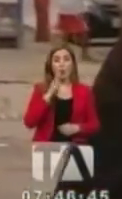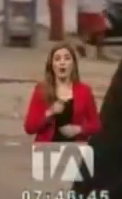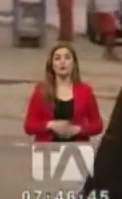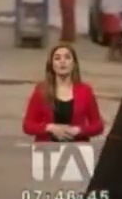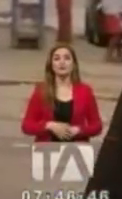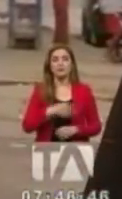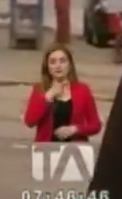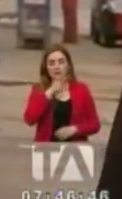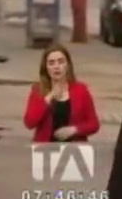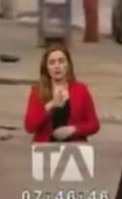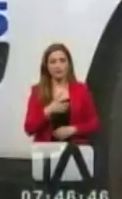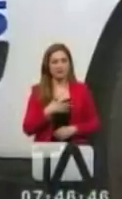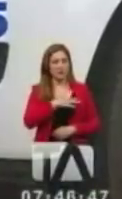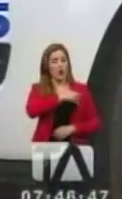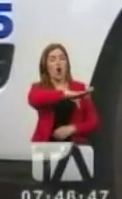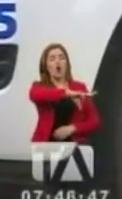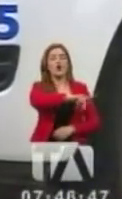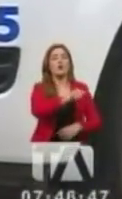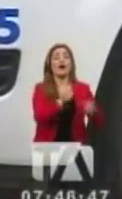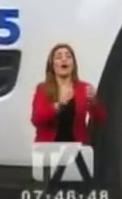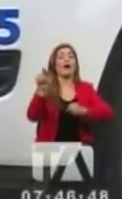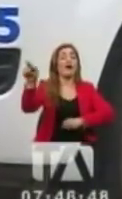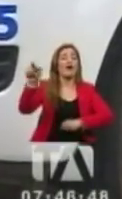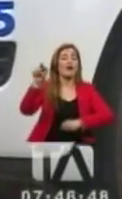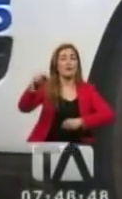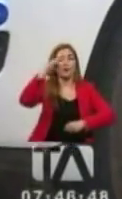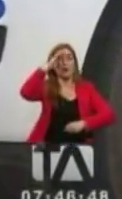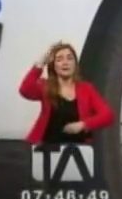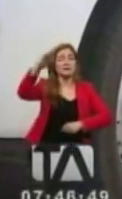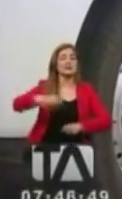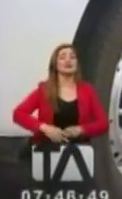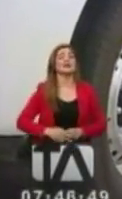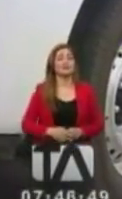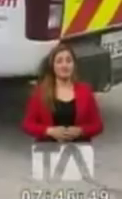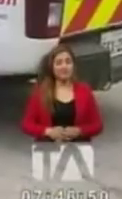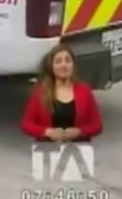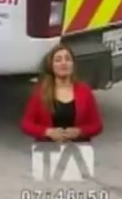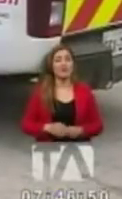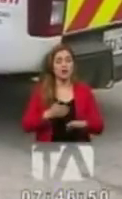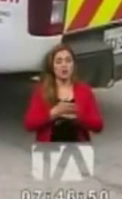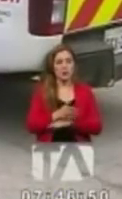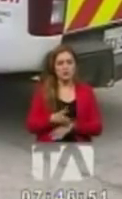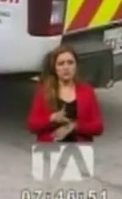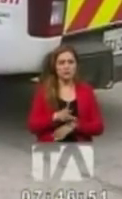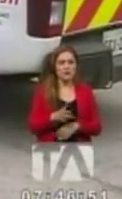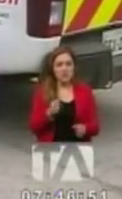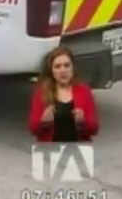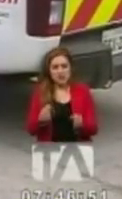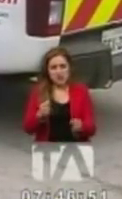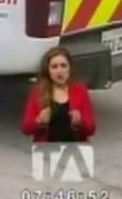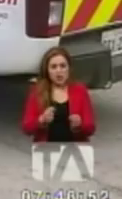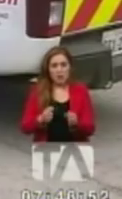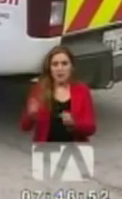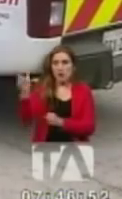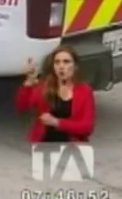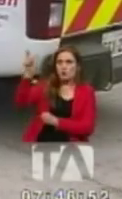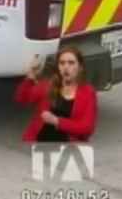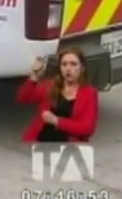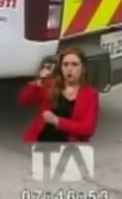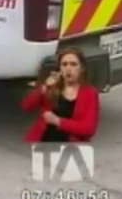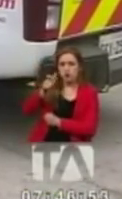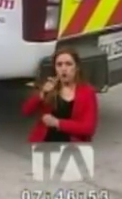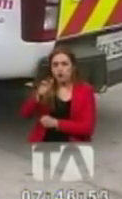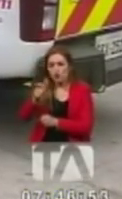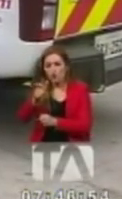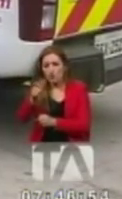alcoholizado se llevó la patrulla 005 mediante los medios tecnológicos aplicados desde el centro integrado de la atm se